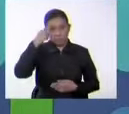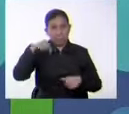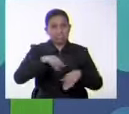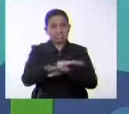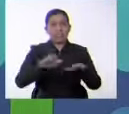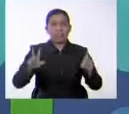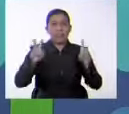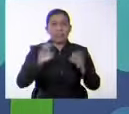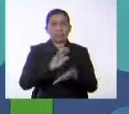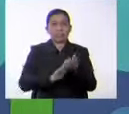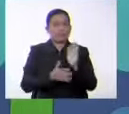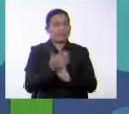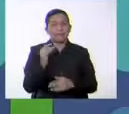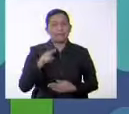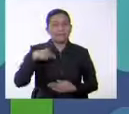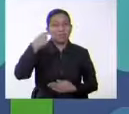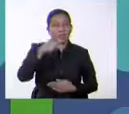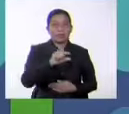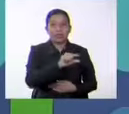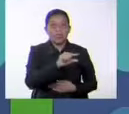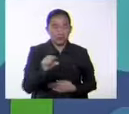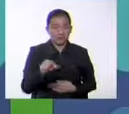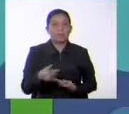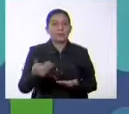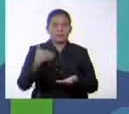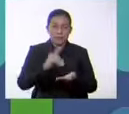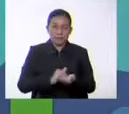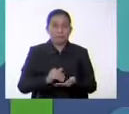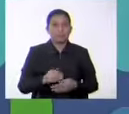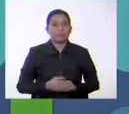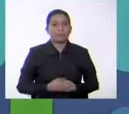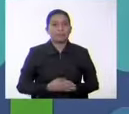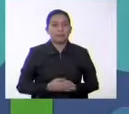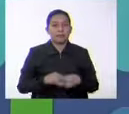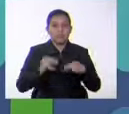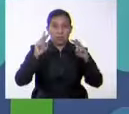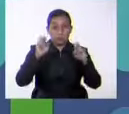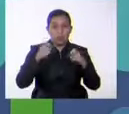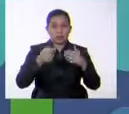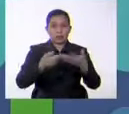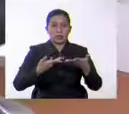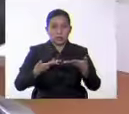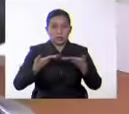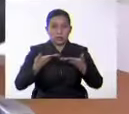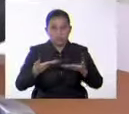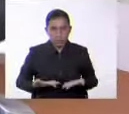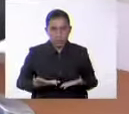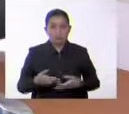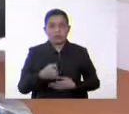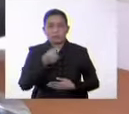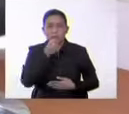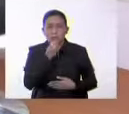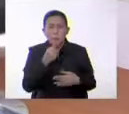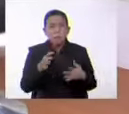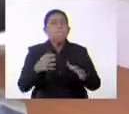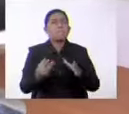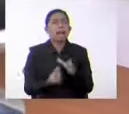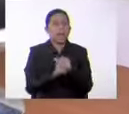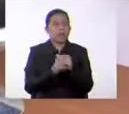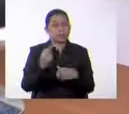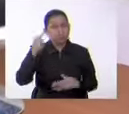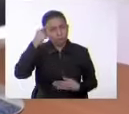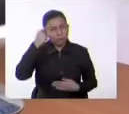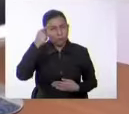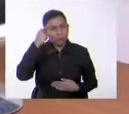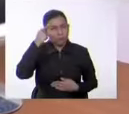tema, sino que la próxima semana vamos a seguir con otro enfoque abordando los derechos humanos, para que tengamos ese pensar y ese